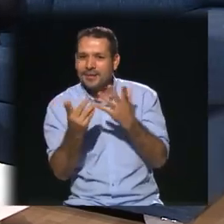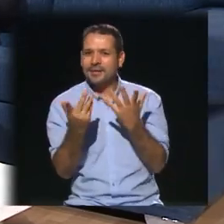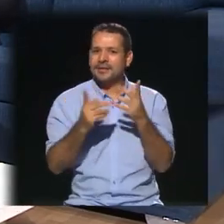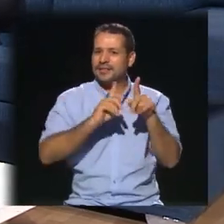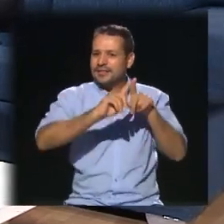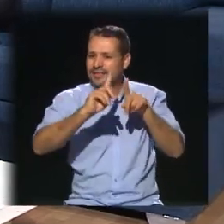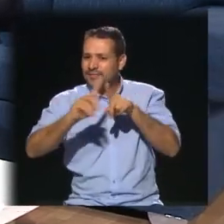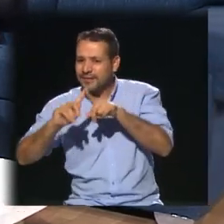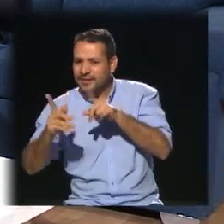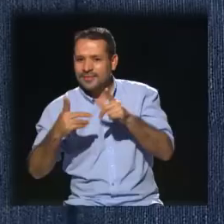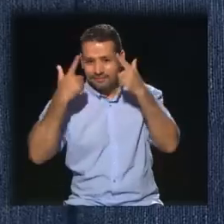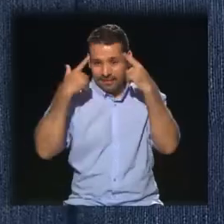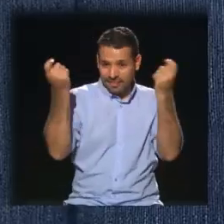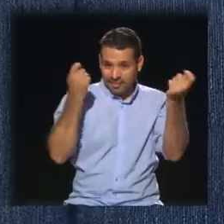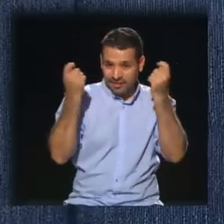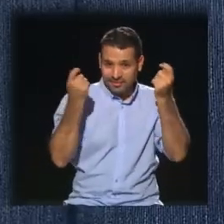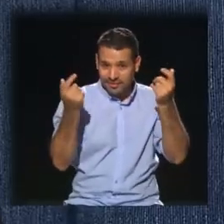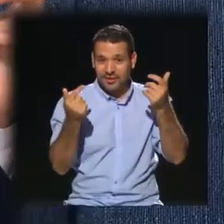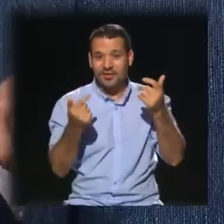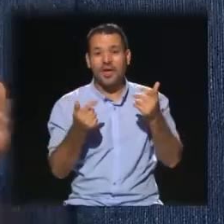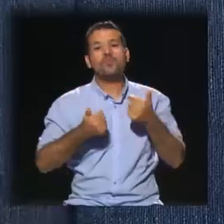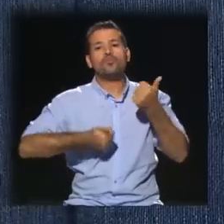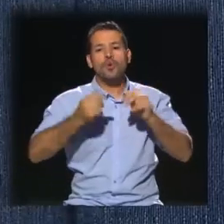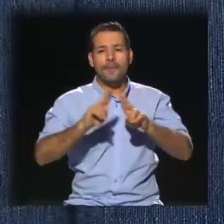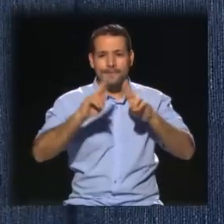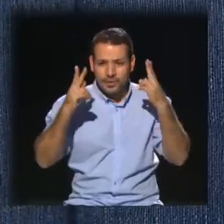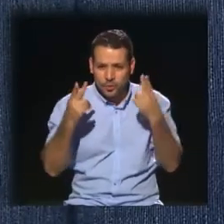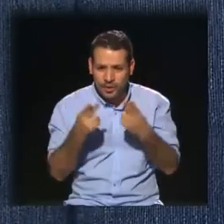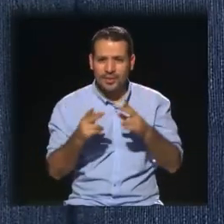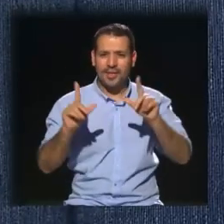por diferentes mecanismos, como tú lo decías, por la virtualidad, por la